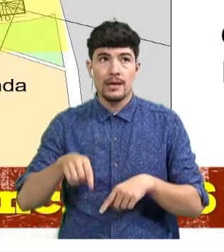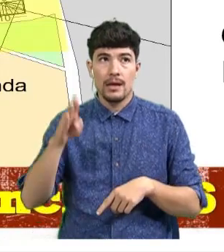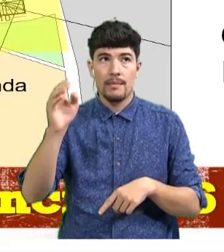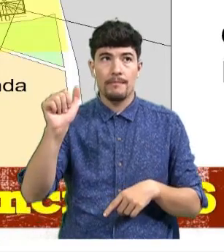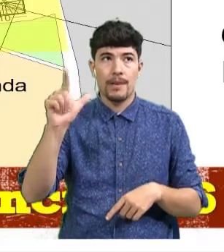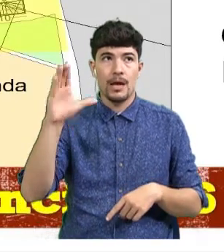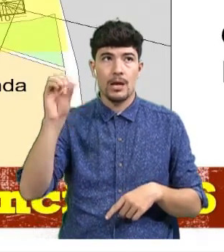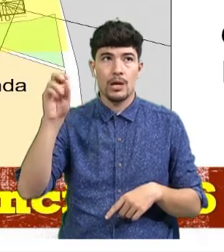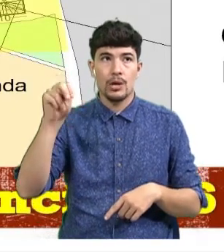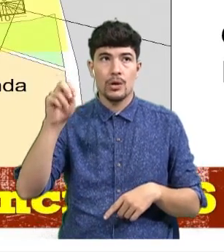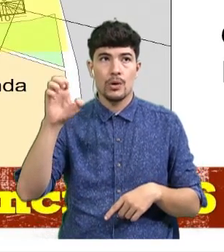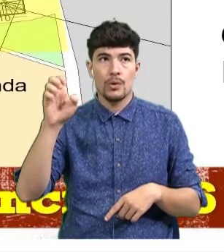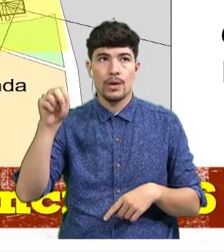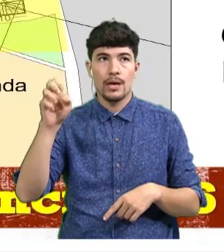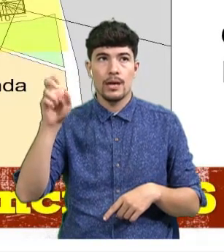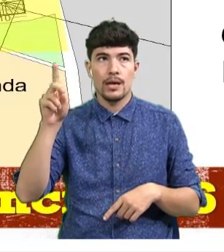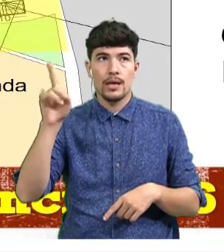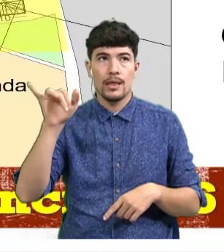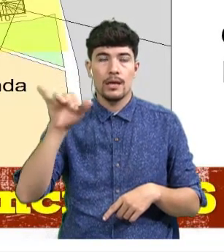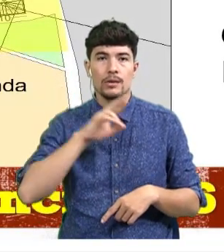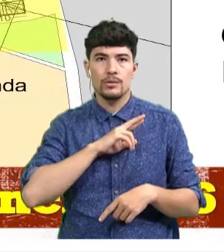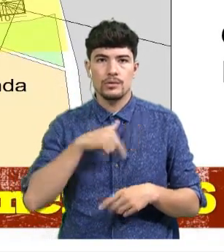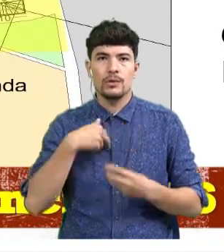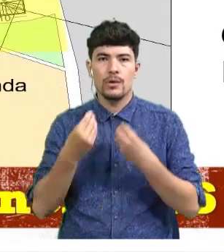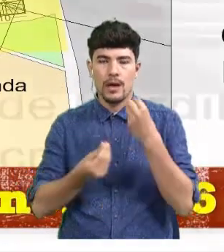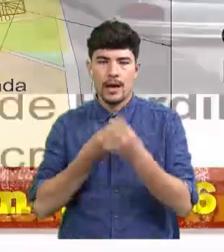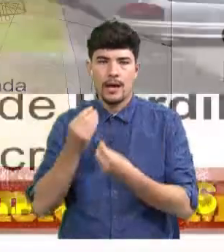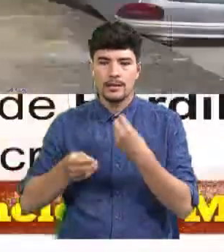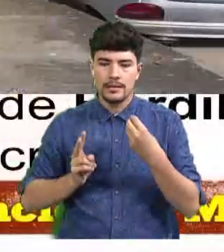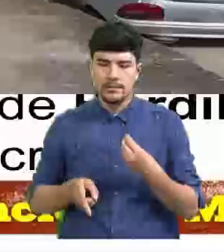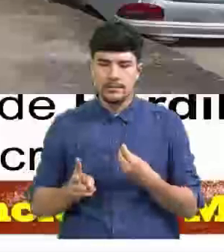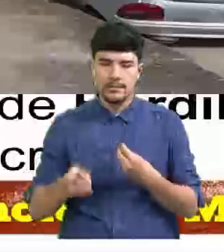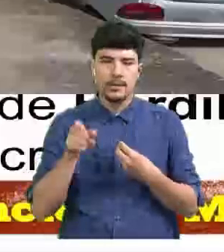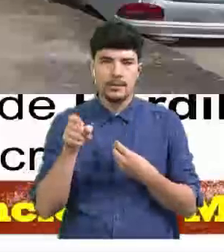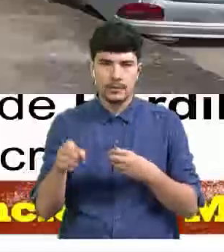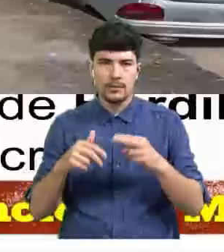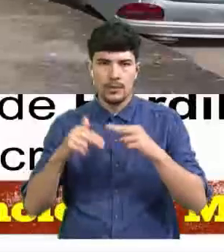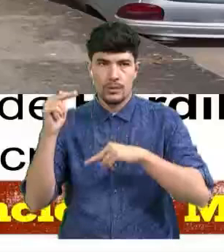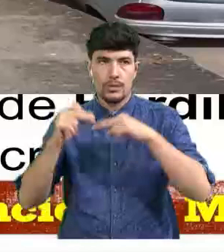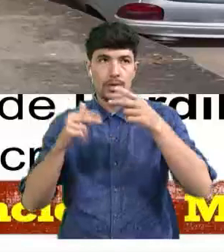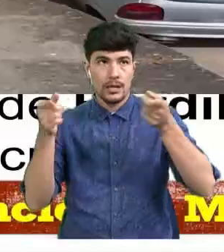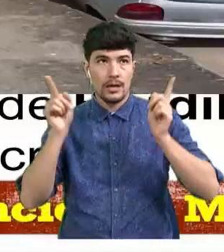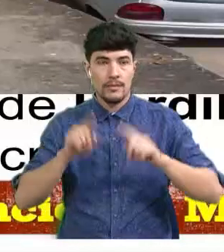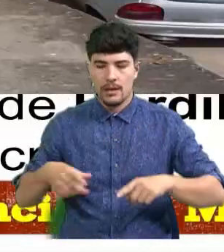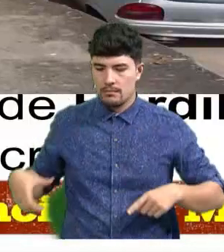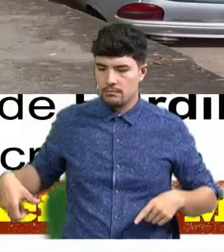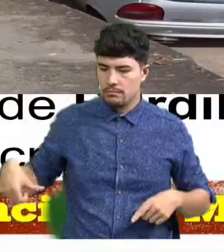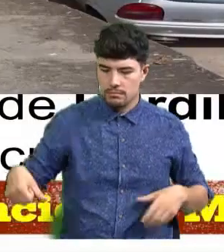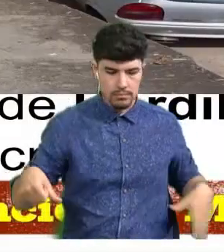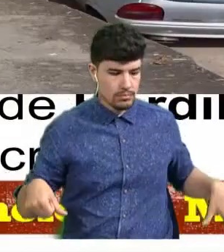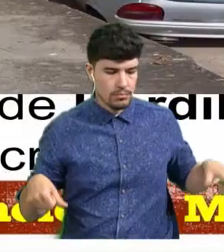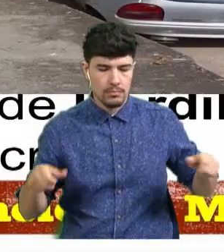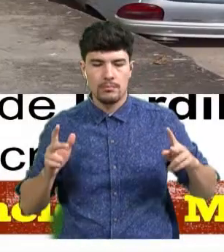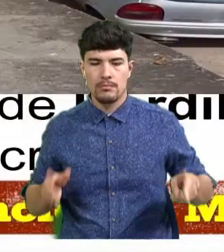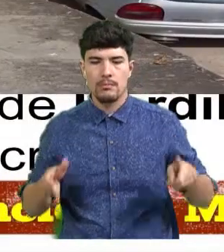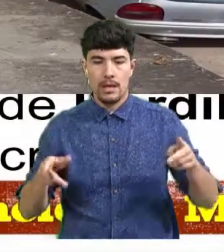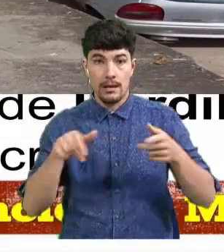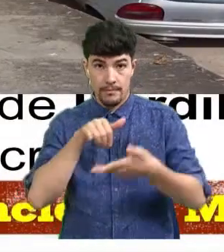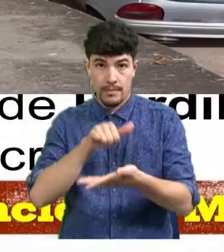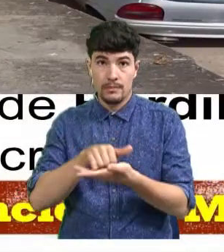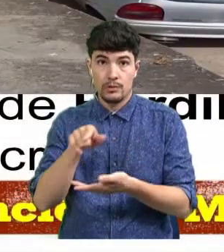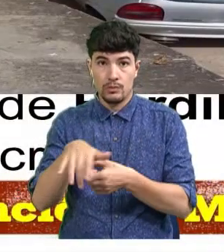Kennedy también vamos a hacer una peatonal en Pavicreto y vamos a instalar sus pasamanos. En el mismo barrio